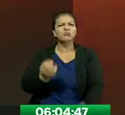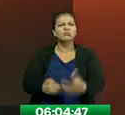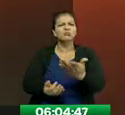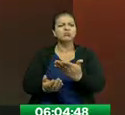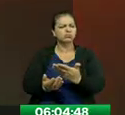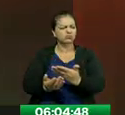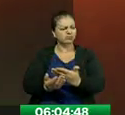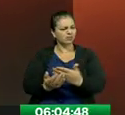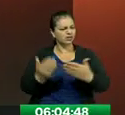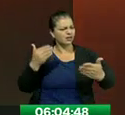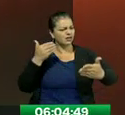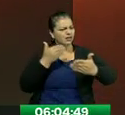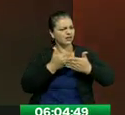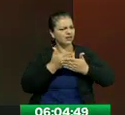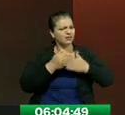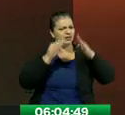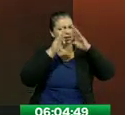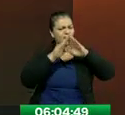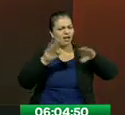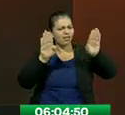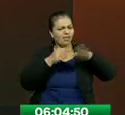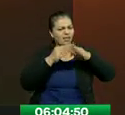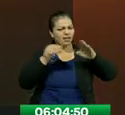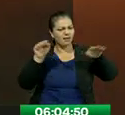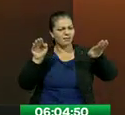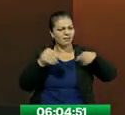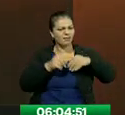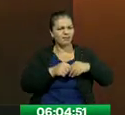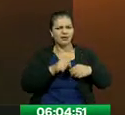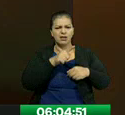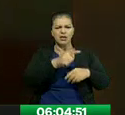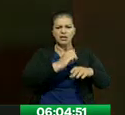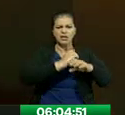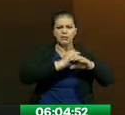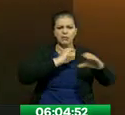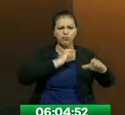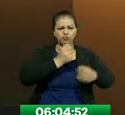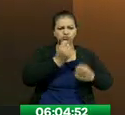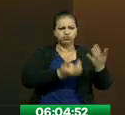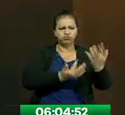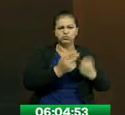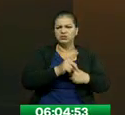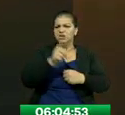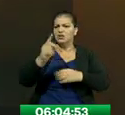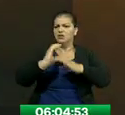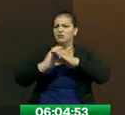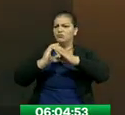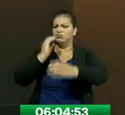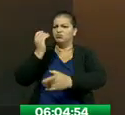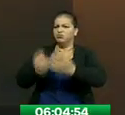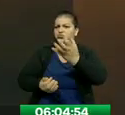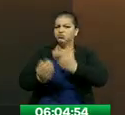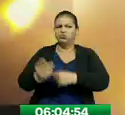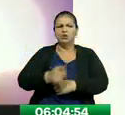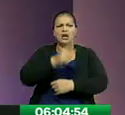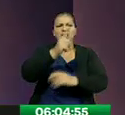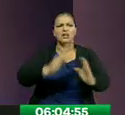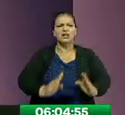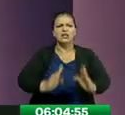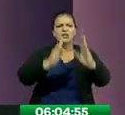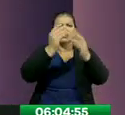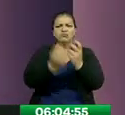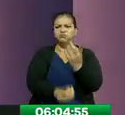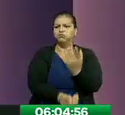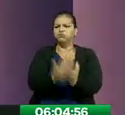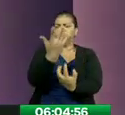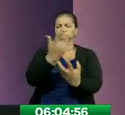Don Fuego se acuerda de trabajar sobre tiempo. Yo le tengo miedo a eso. Pues yo, sí, claro. El fuego no respeta nada. Yo le tengo y miedo. Y lo peor